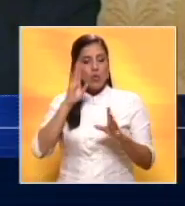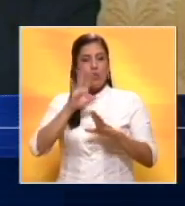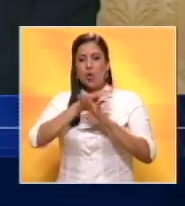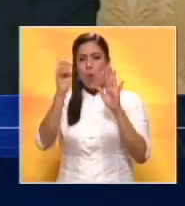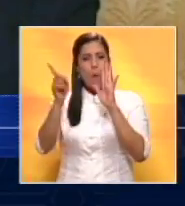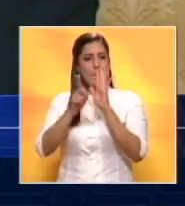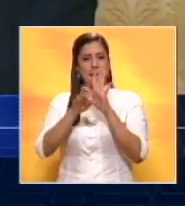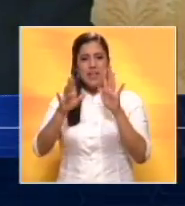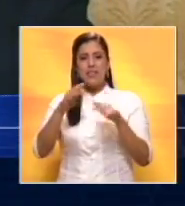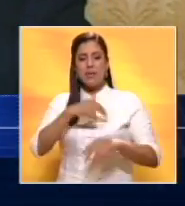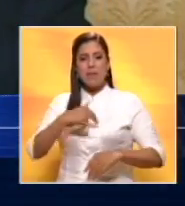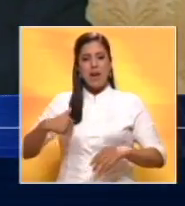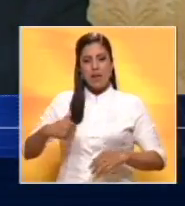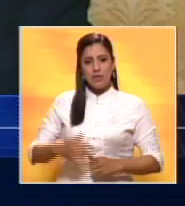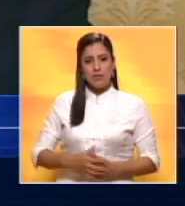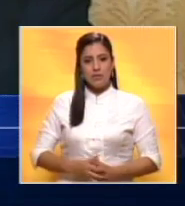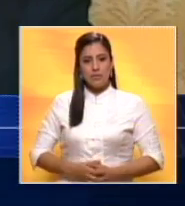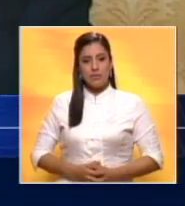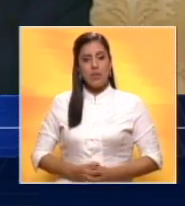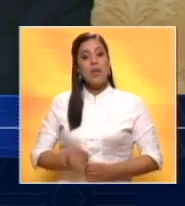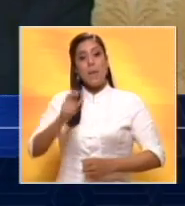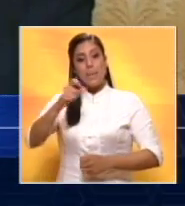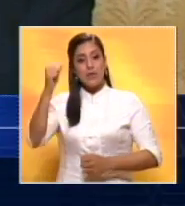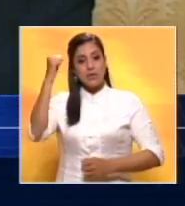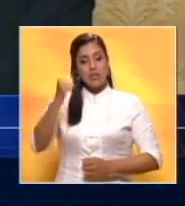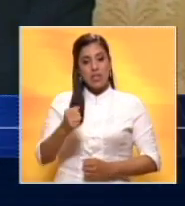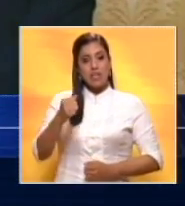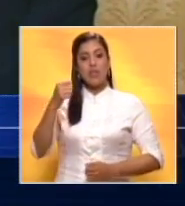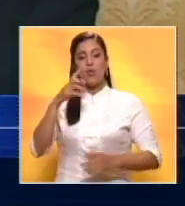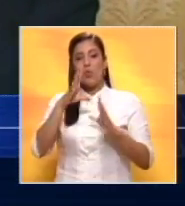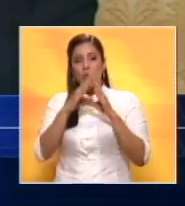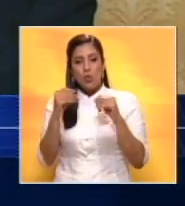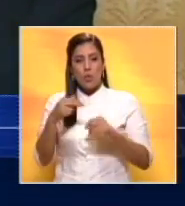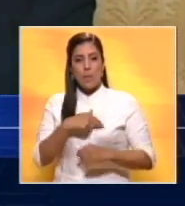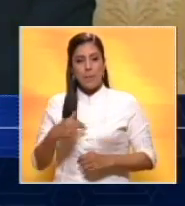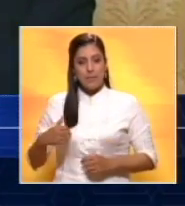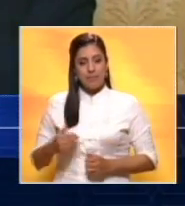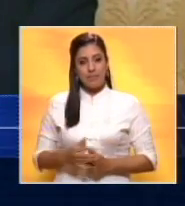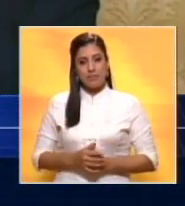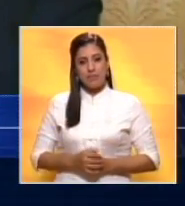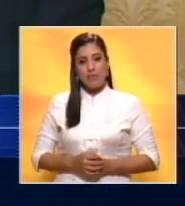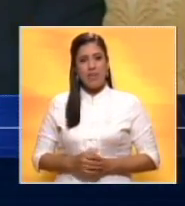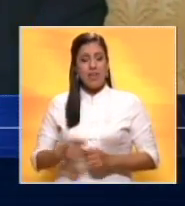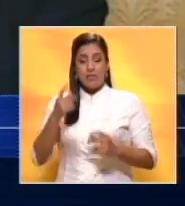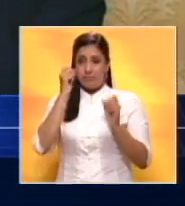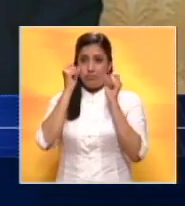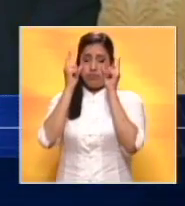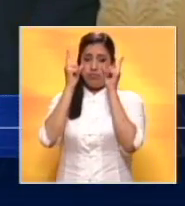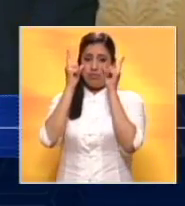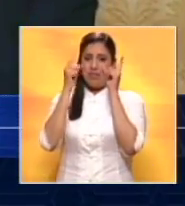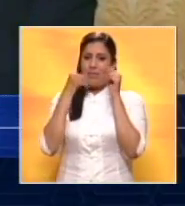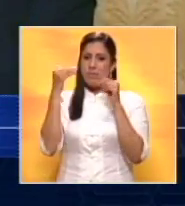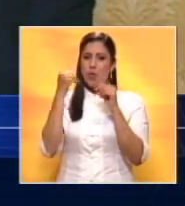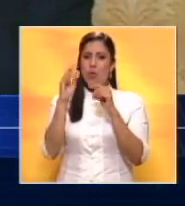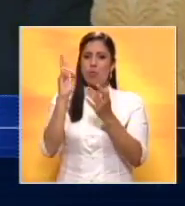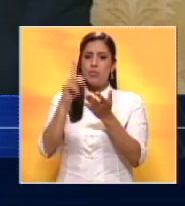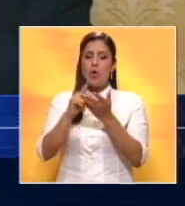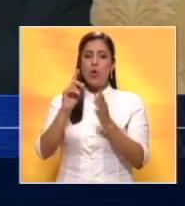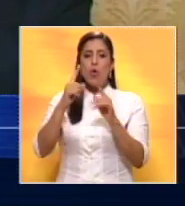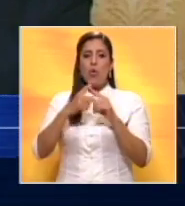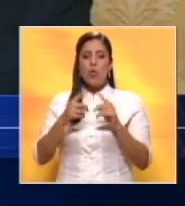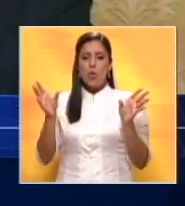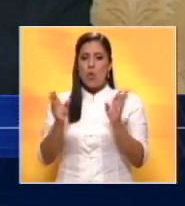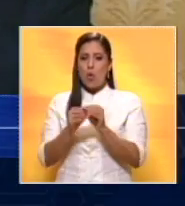cómplice totalmente de los delincuentes, de los criminales, de los asesinos. Es impresionante que apenas hayan llegado a